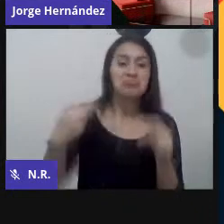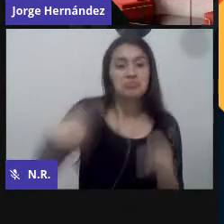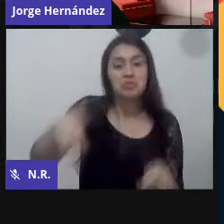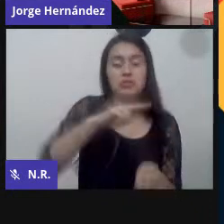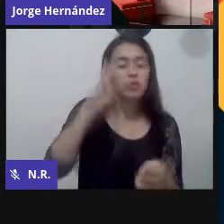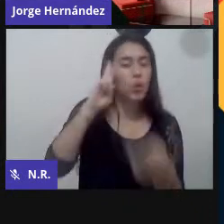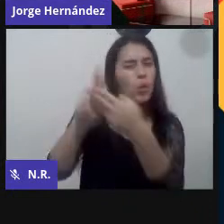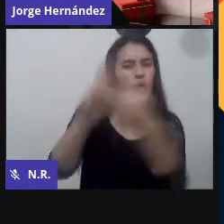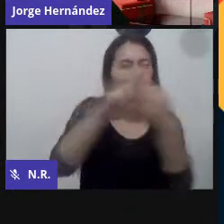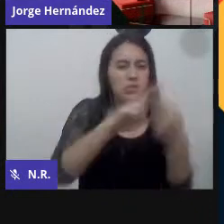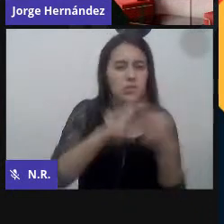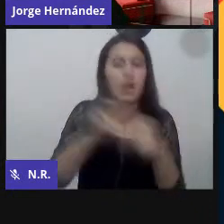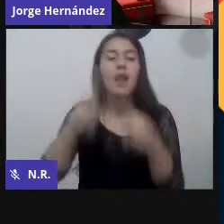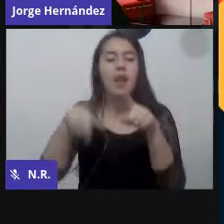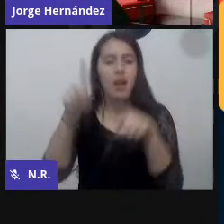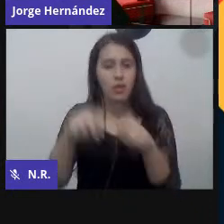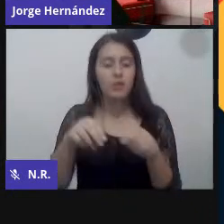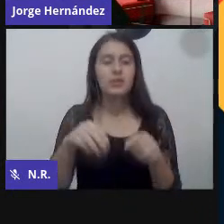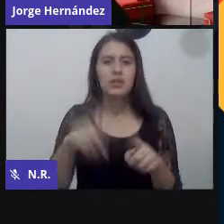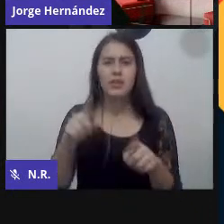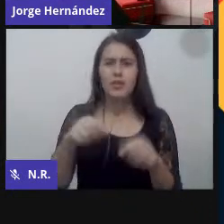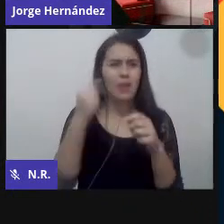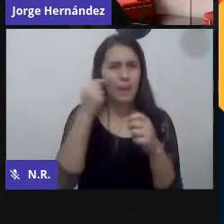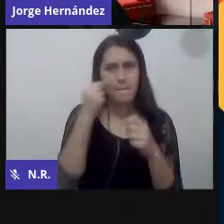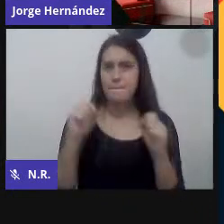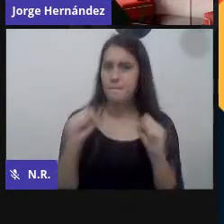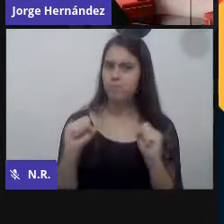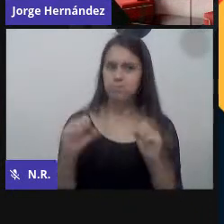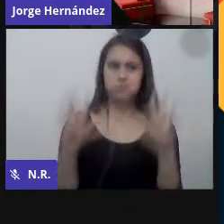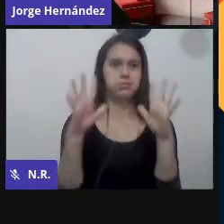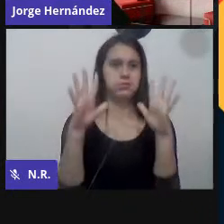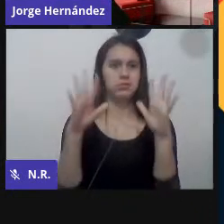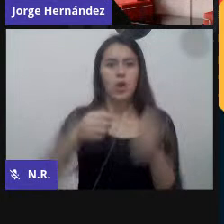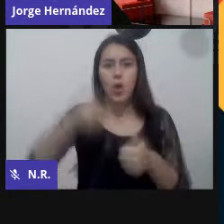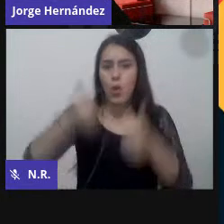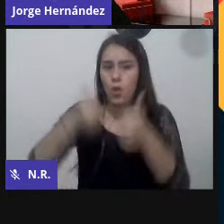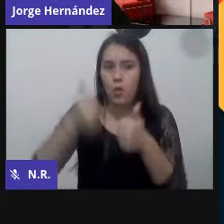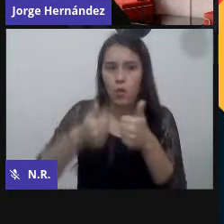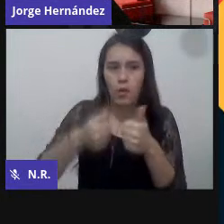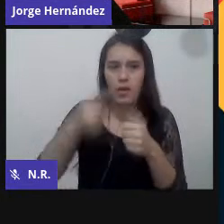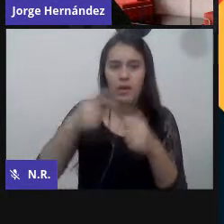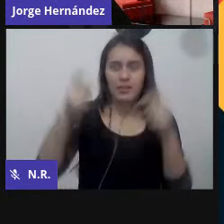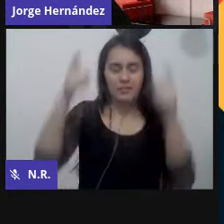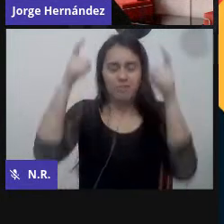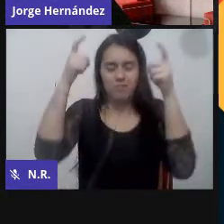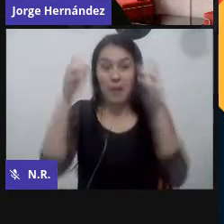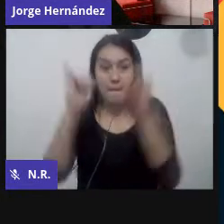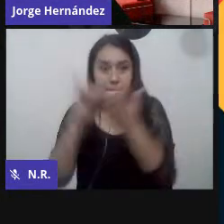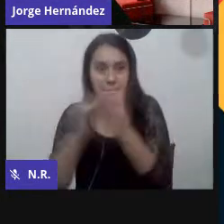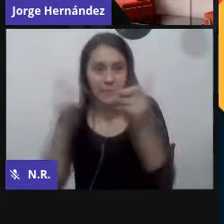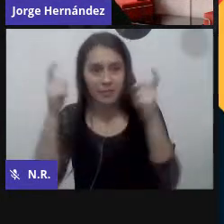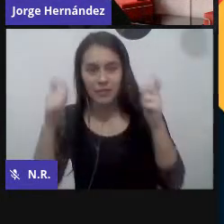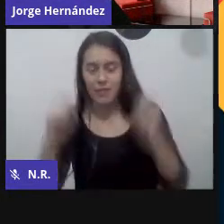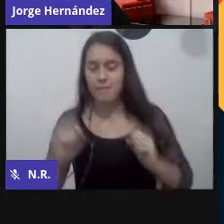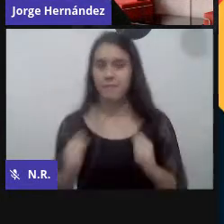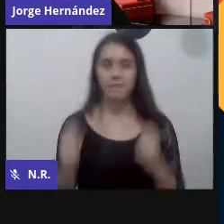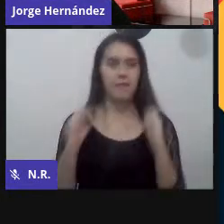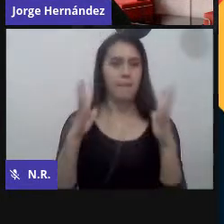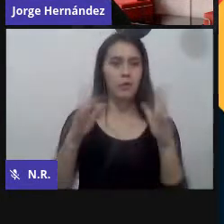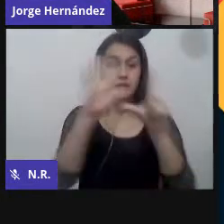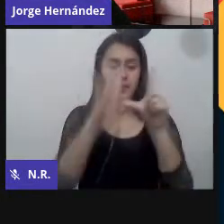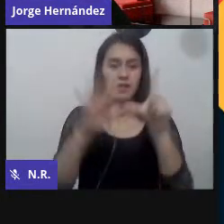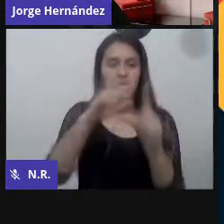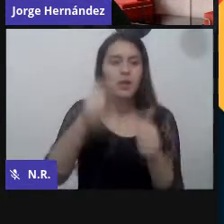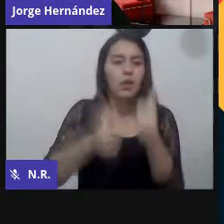diferentes redes sociales, la más popular o la que se hace llamar el rey de las redes sociales en cuanto a video estamos hablando,